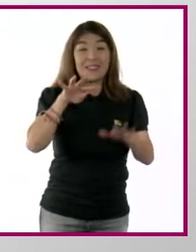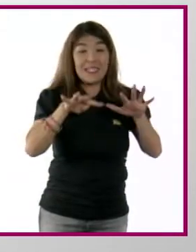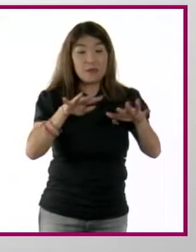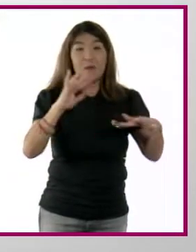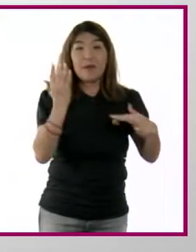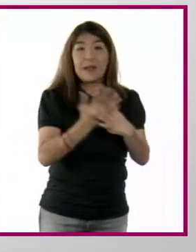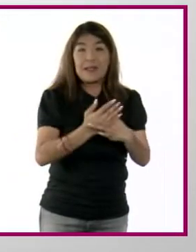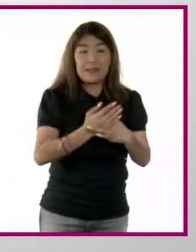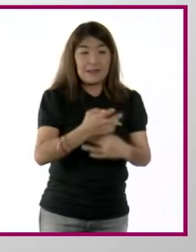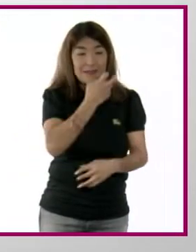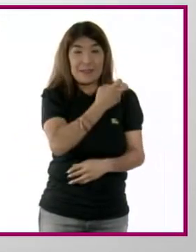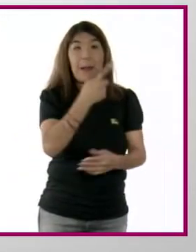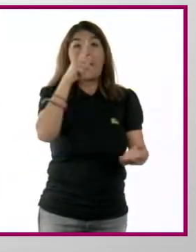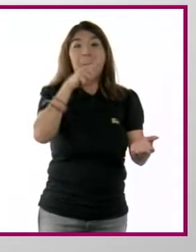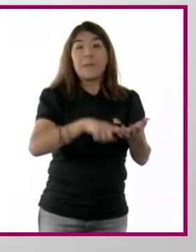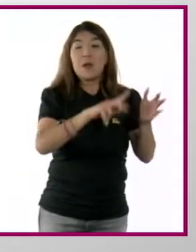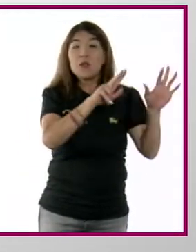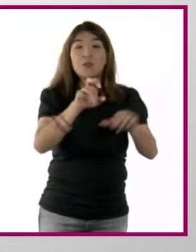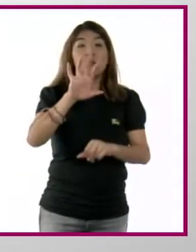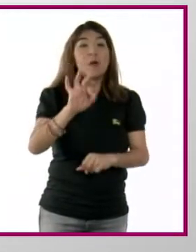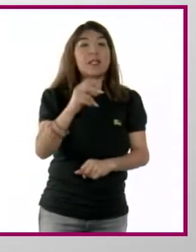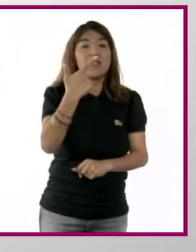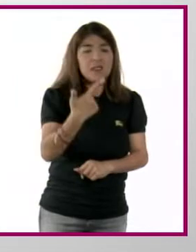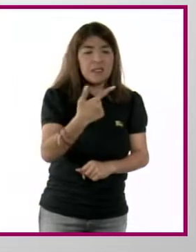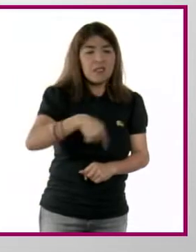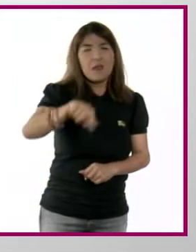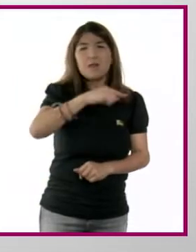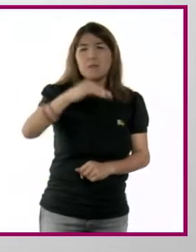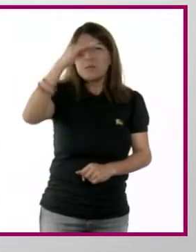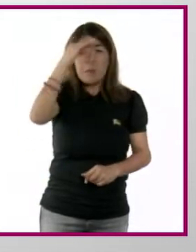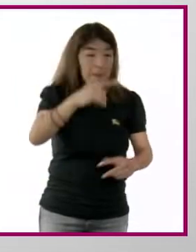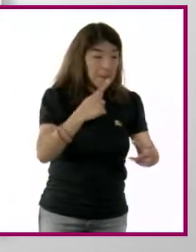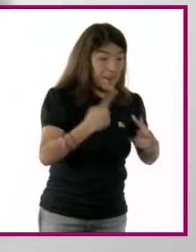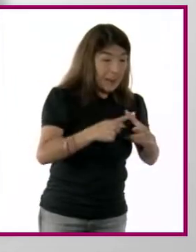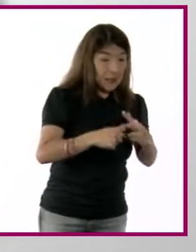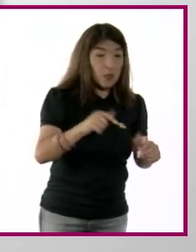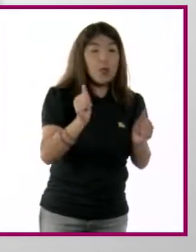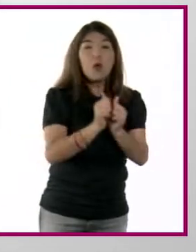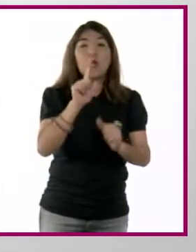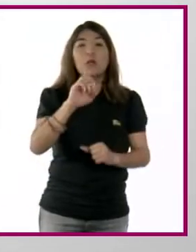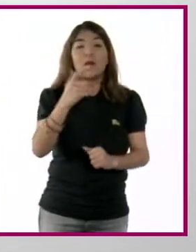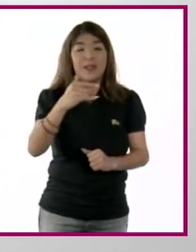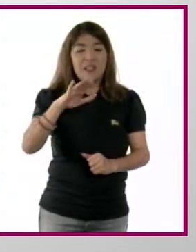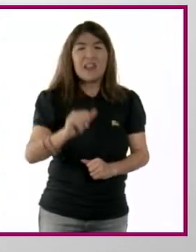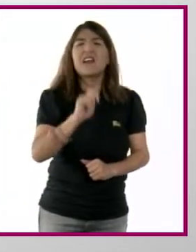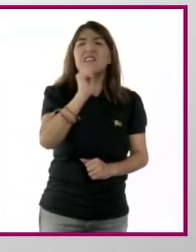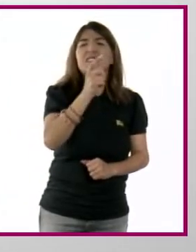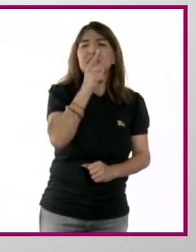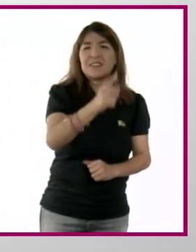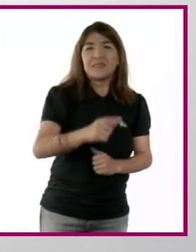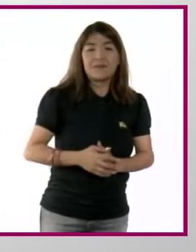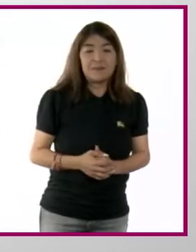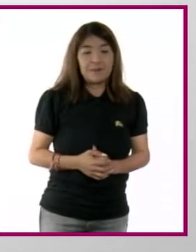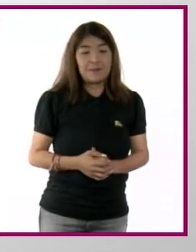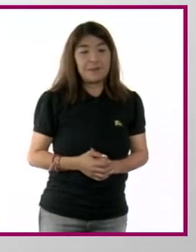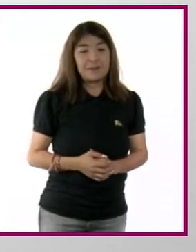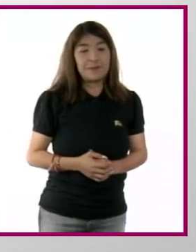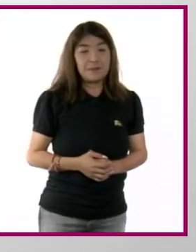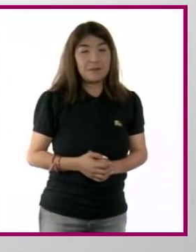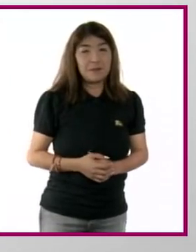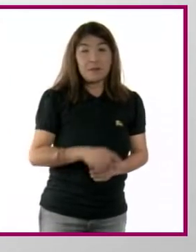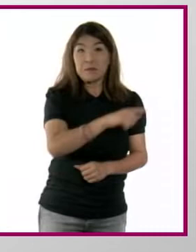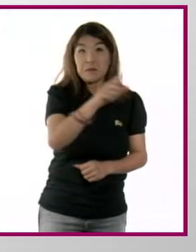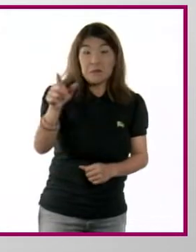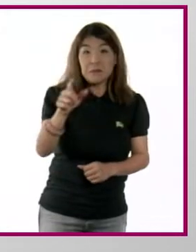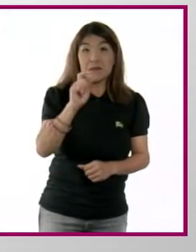en 1847 surge la lógica algebraica o booleana, la cual rechaza el principio de que todo argumento válido